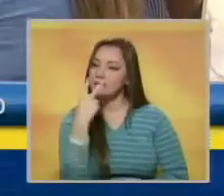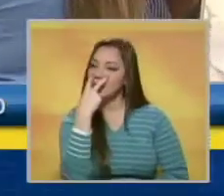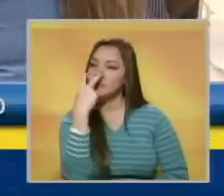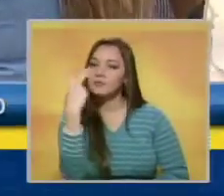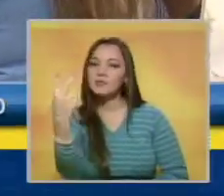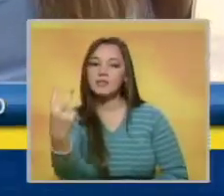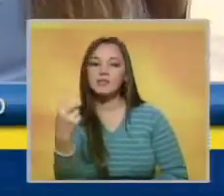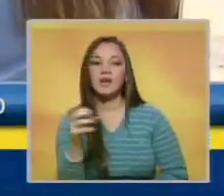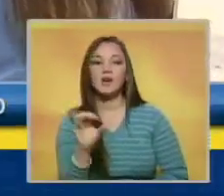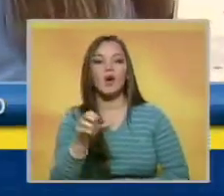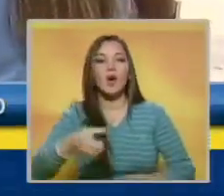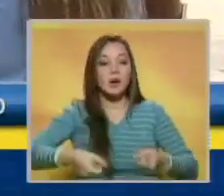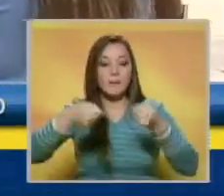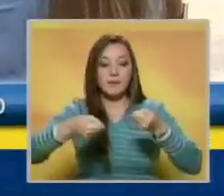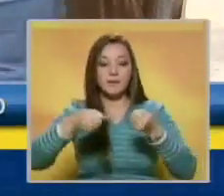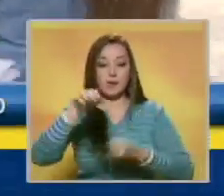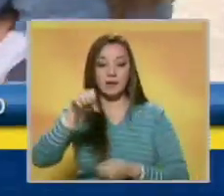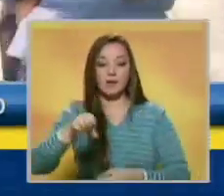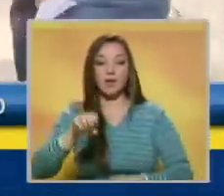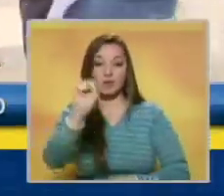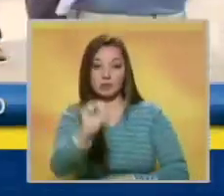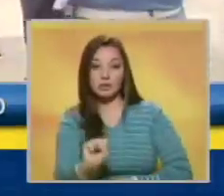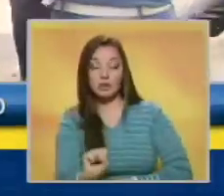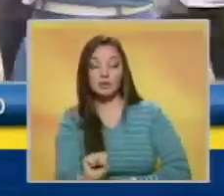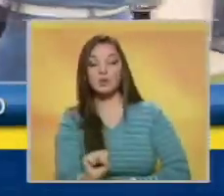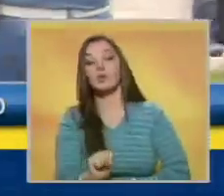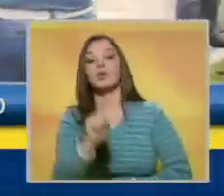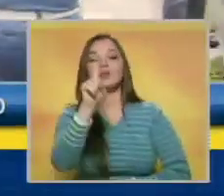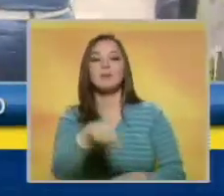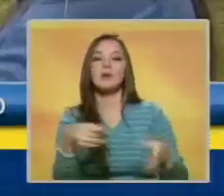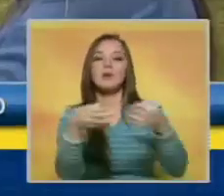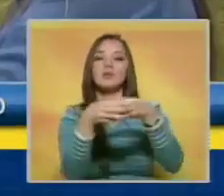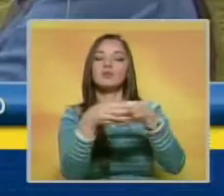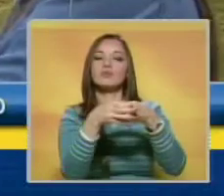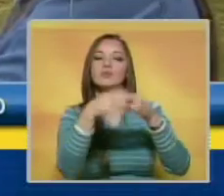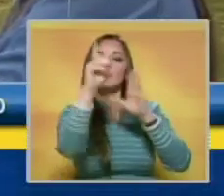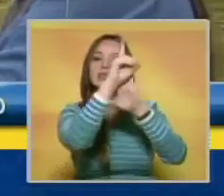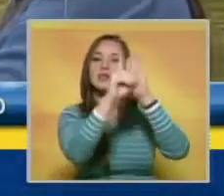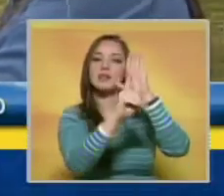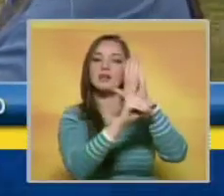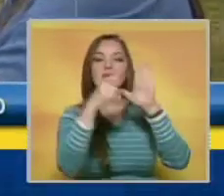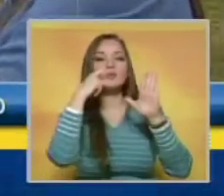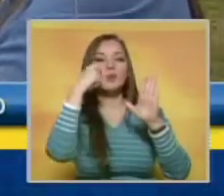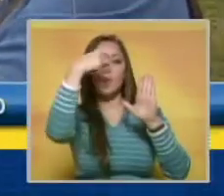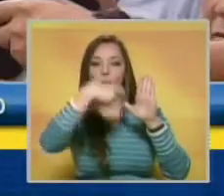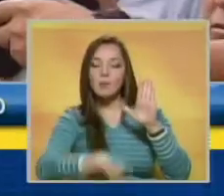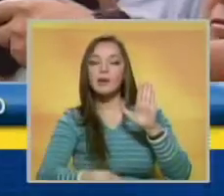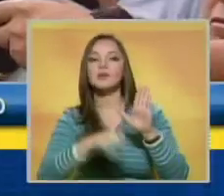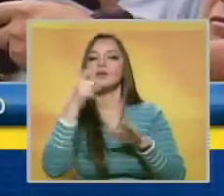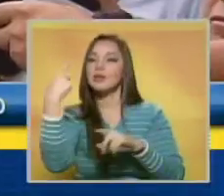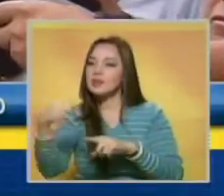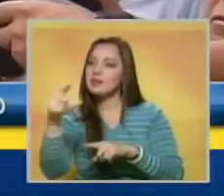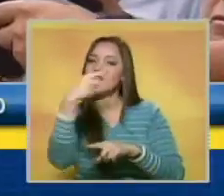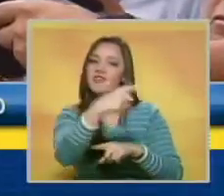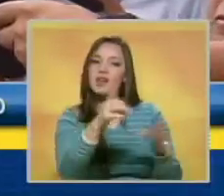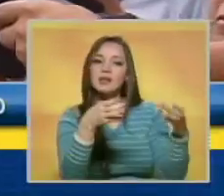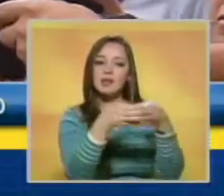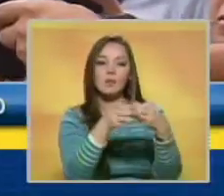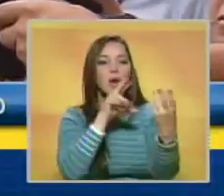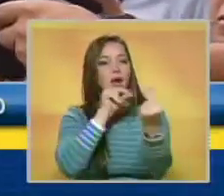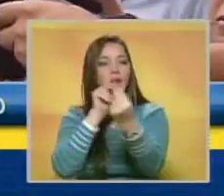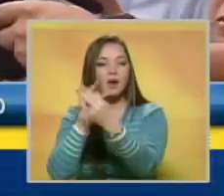la UNASUR, la Comisión Interamericana de Derechos Humanos, gobernadores, consejos legislativos de diferentes estados y